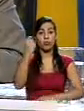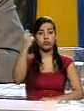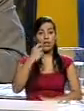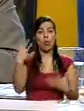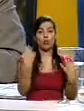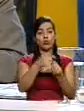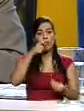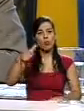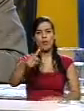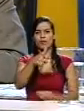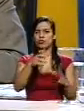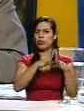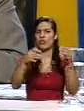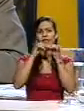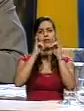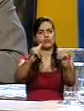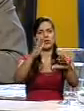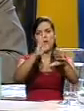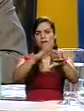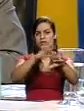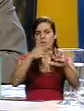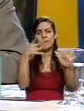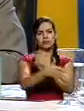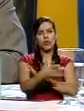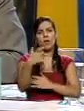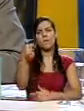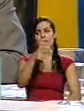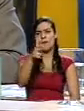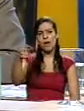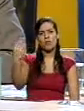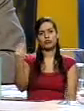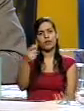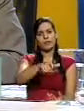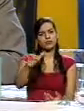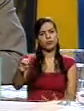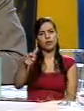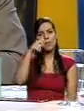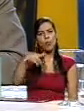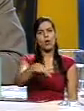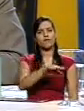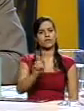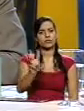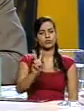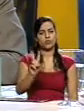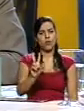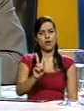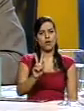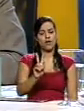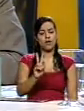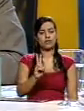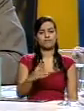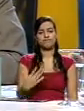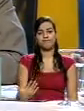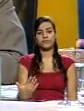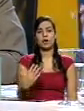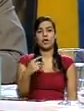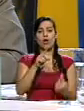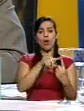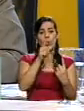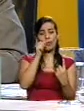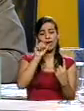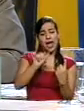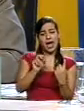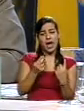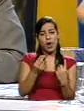enfrentando y denunciando esta situación de sicariato que ha venido azotando al campo venezolano. Hoy le ha tocado a Agustín